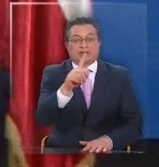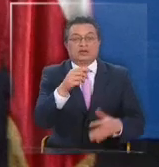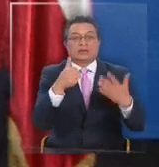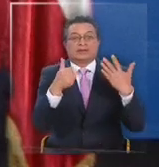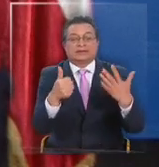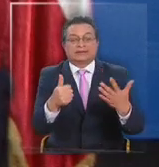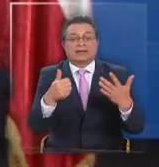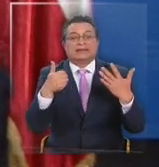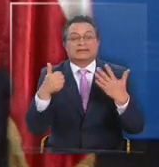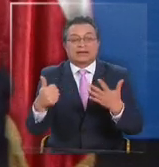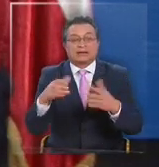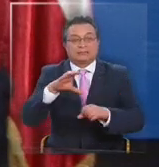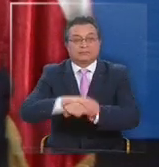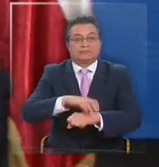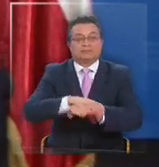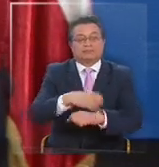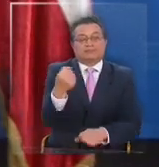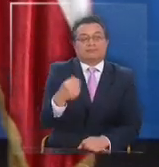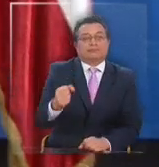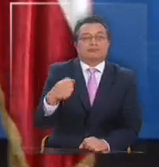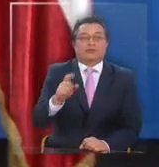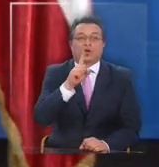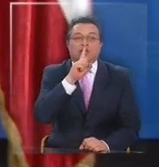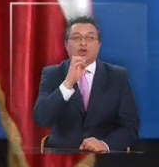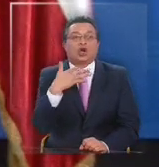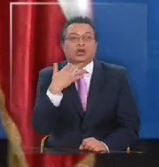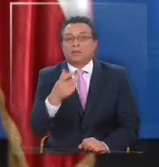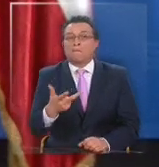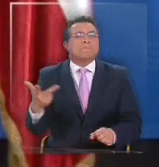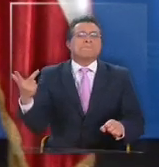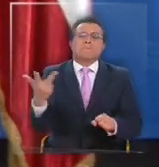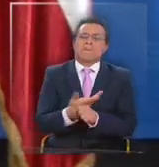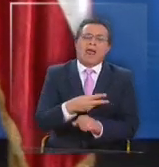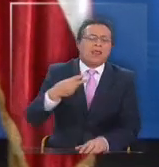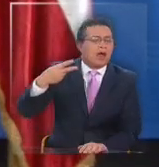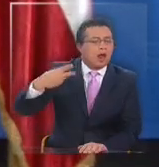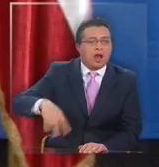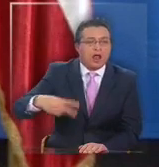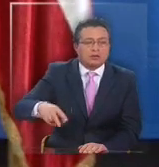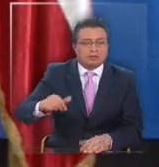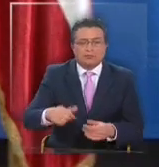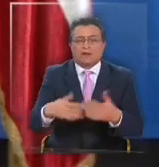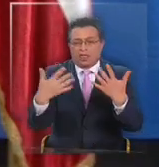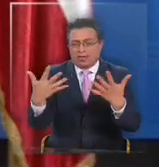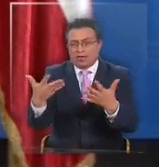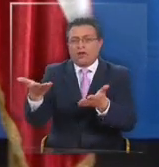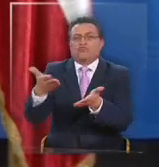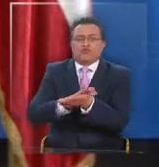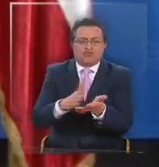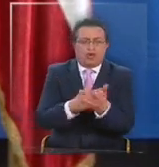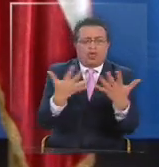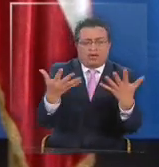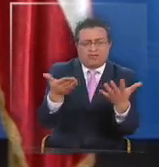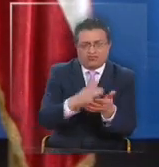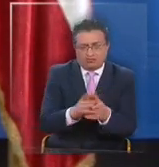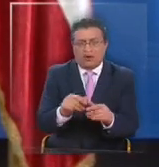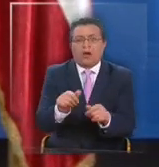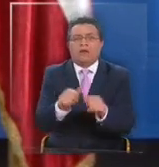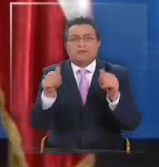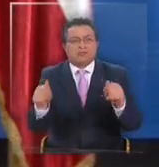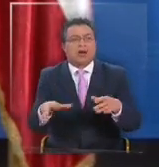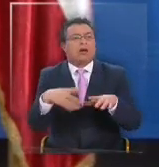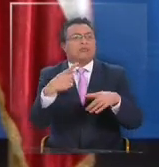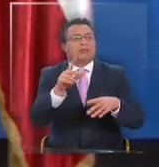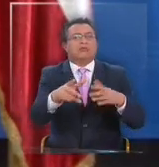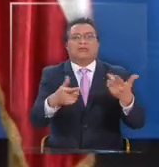4.166 detenidos por no cumplimiento de la medida del toque de queda. Es muy mala noticia que se suman las 10 personas fallecidas, que se suman a estos eventos